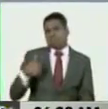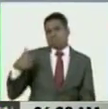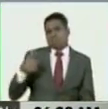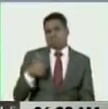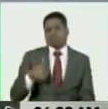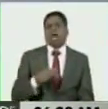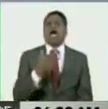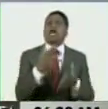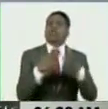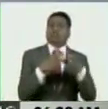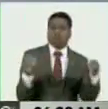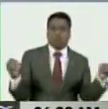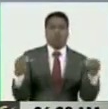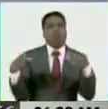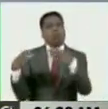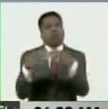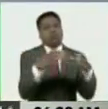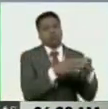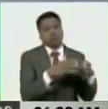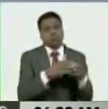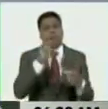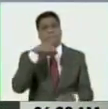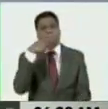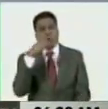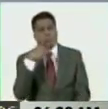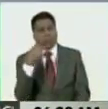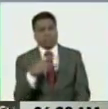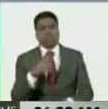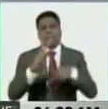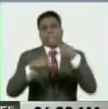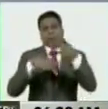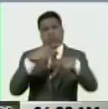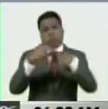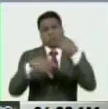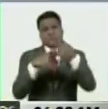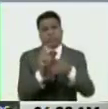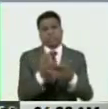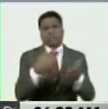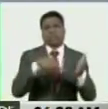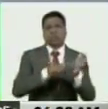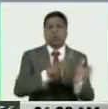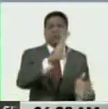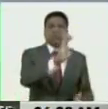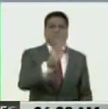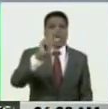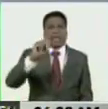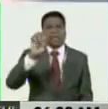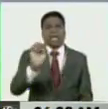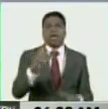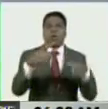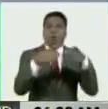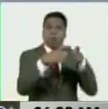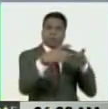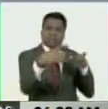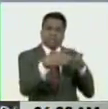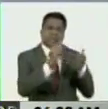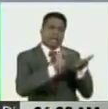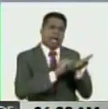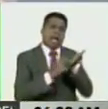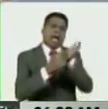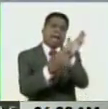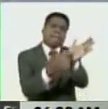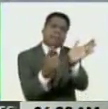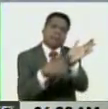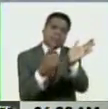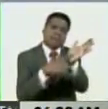esas organizaciones que no fueron en ese proceso electoral con su tarjeta también debían